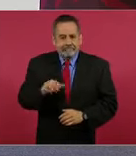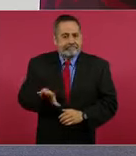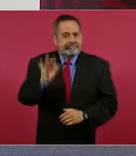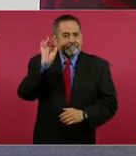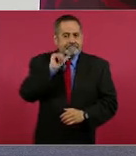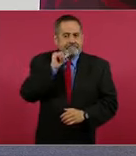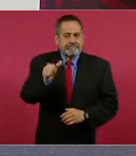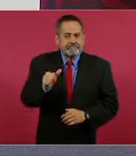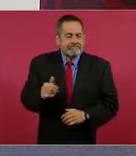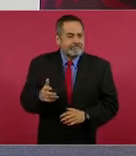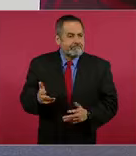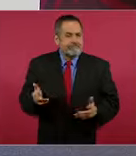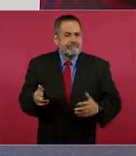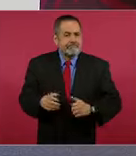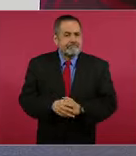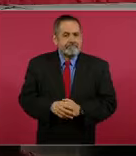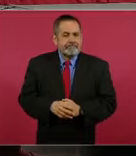encontraron.